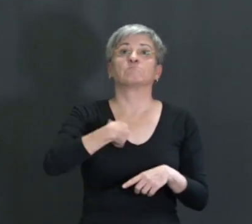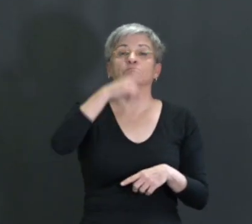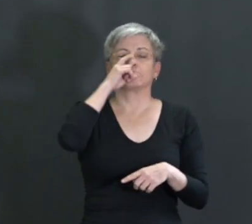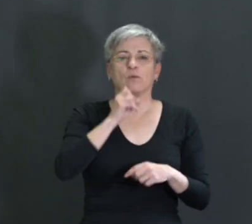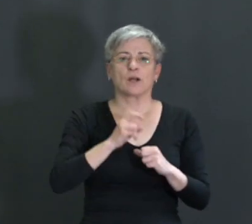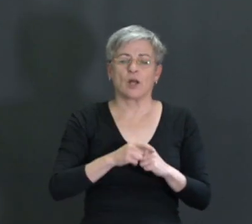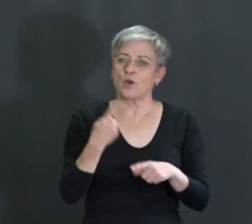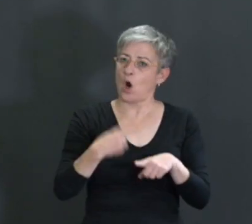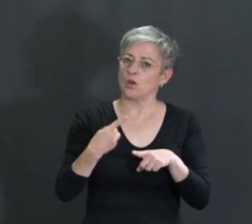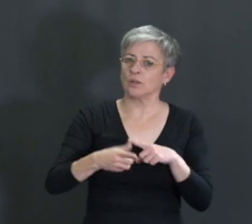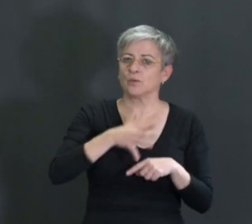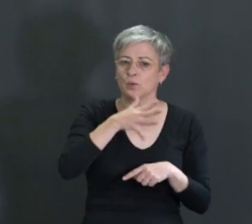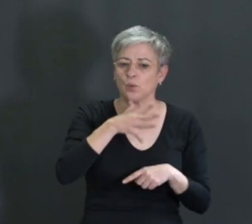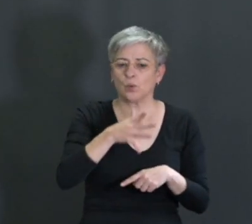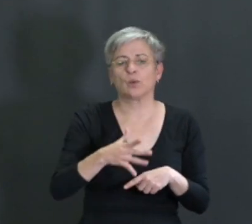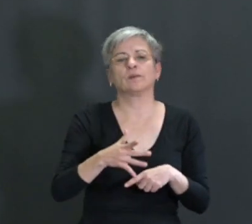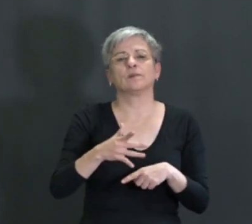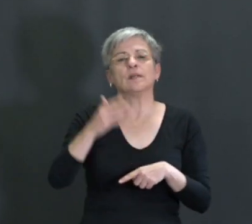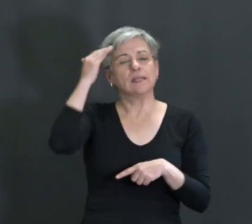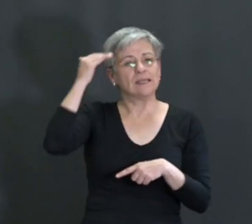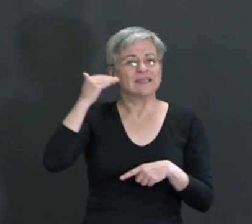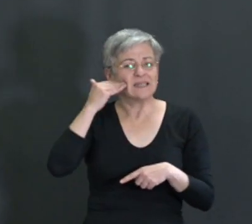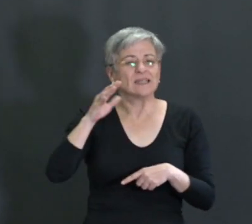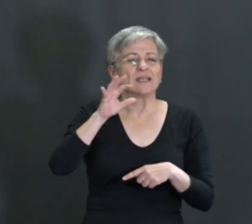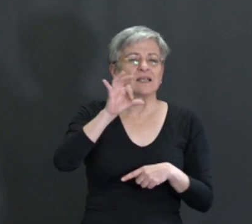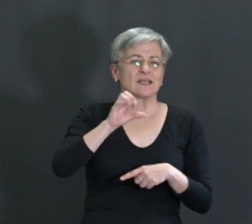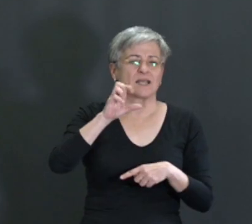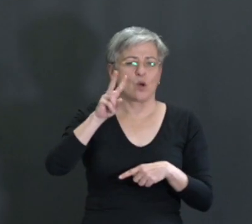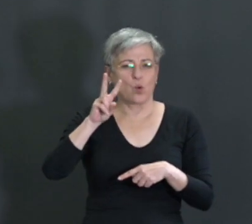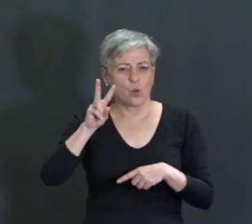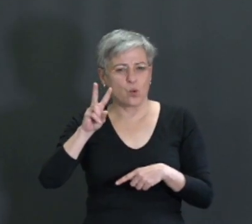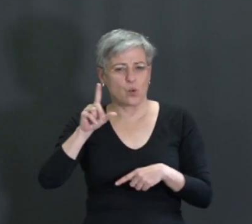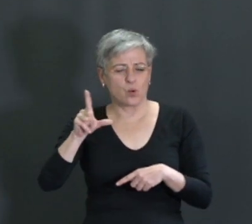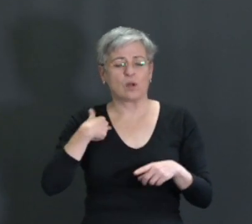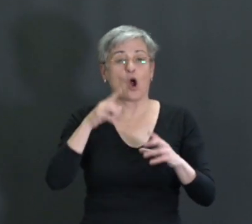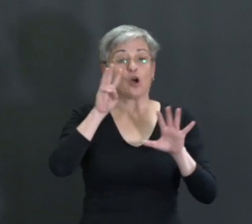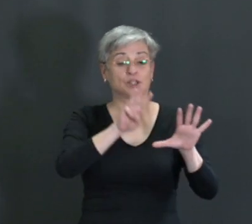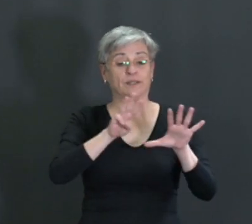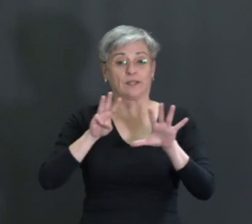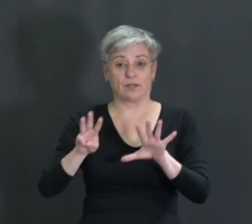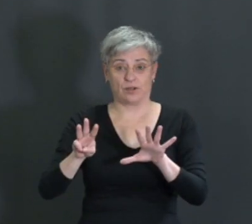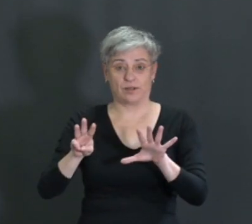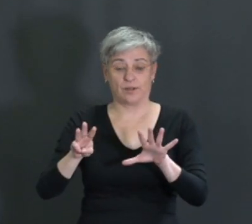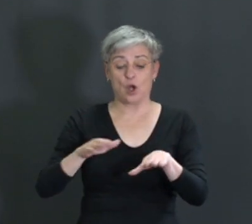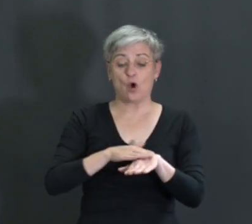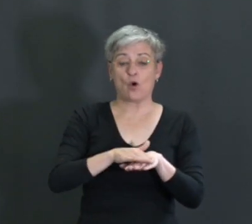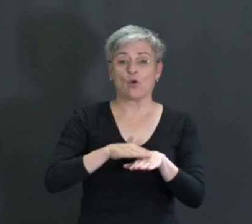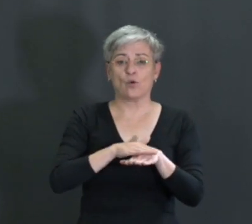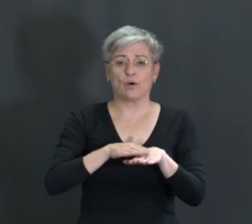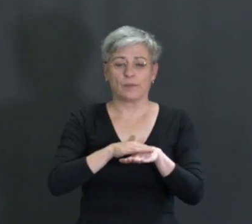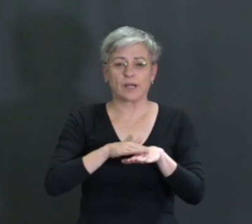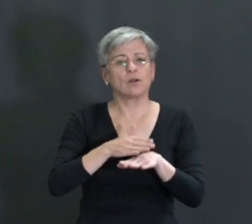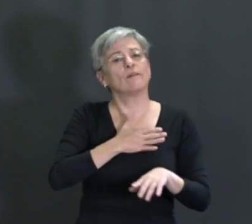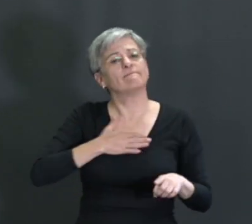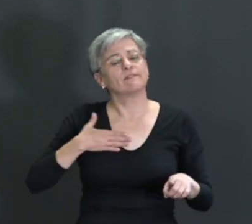una cosa extraordinaria, fue en Seúl, 88. En Seúl el gobierno lo que intentó es cambiar la